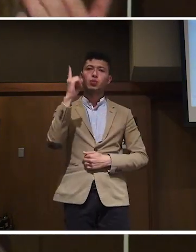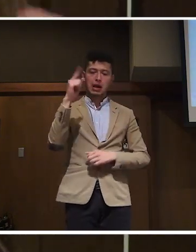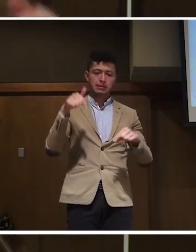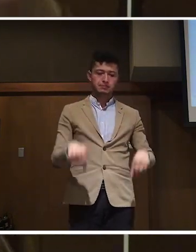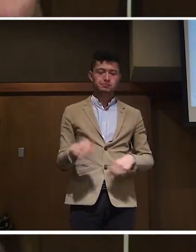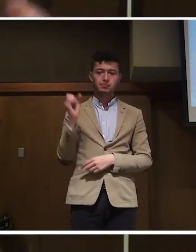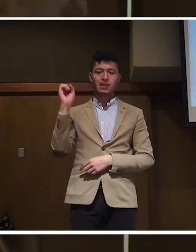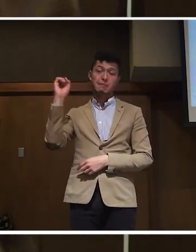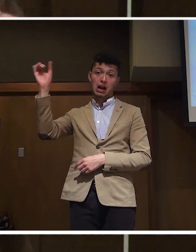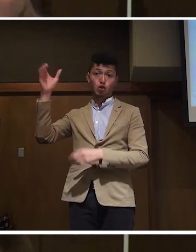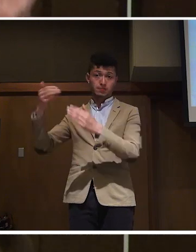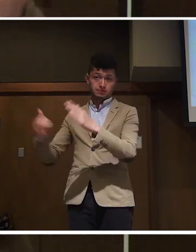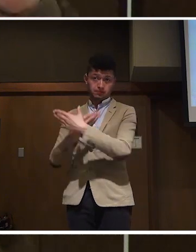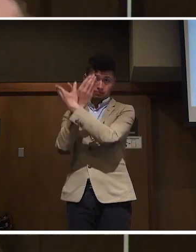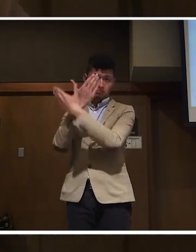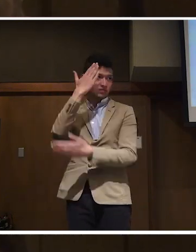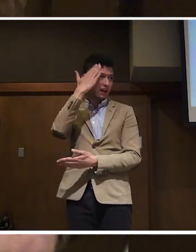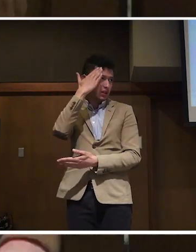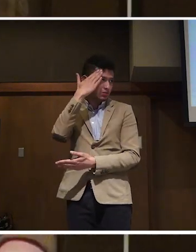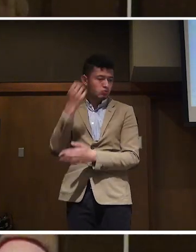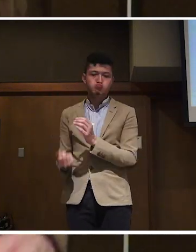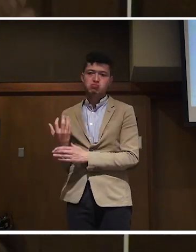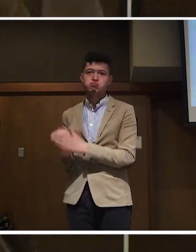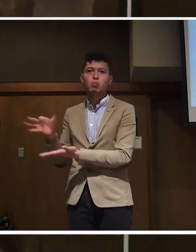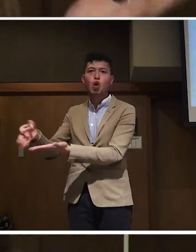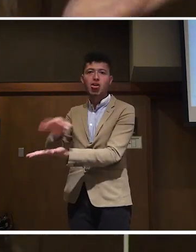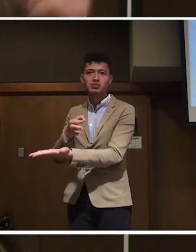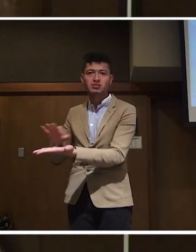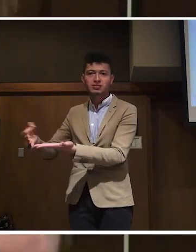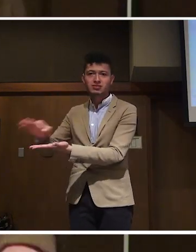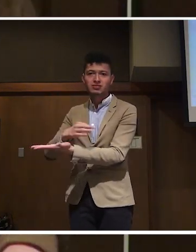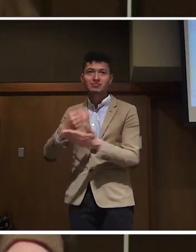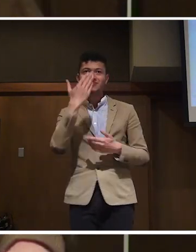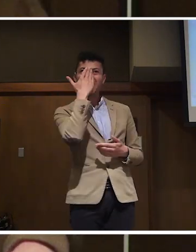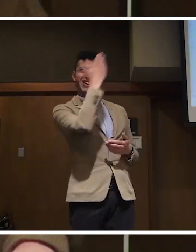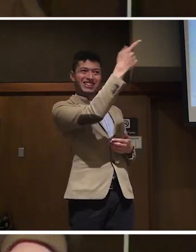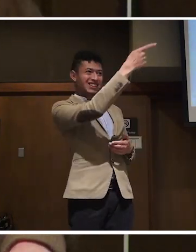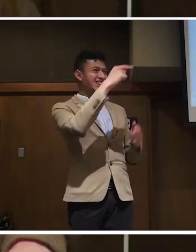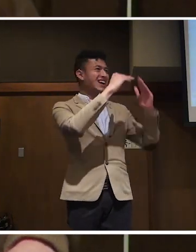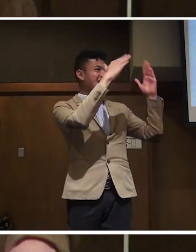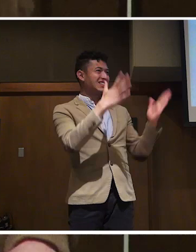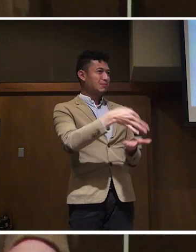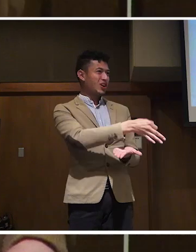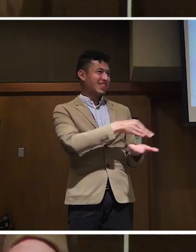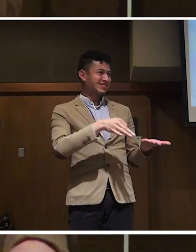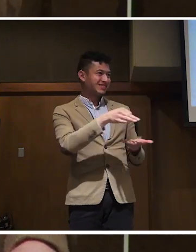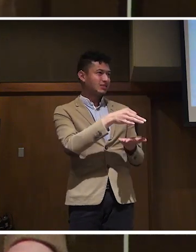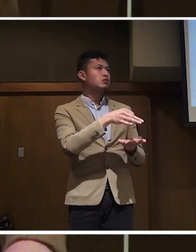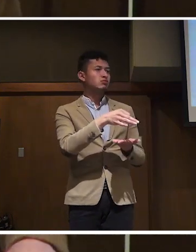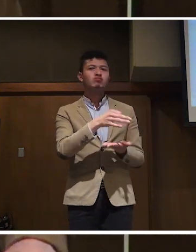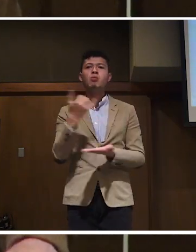moneda, el que acuñaban las monedas desde la época colonial en la Casa de la Moneda al frente, y allí están los